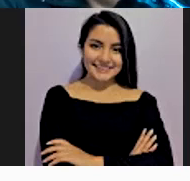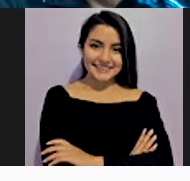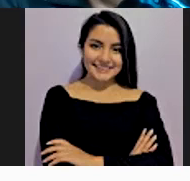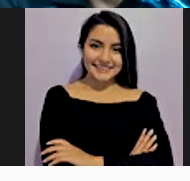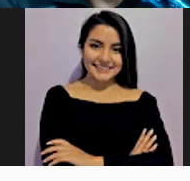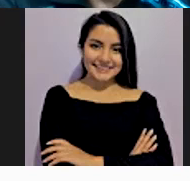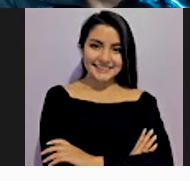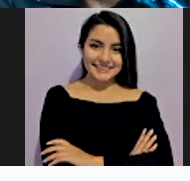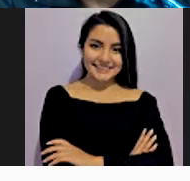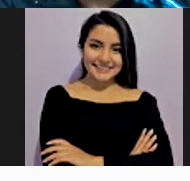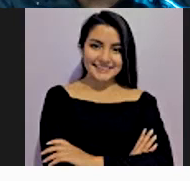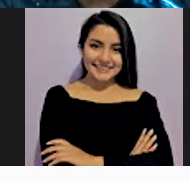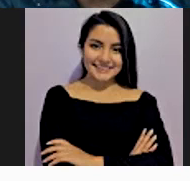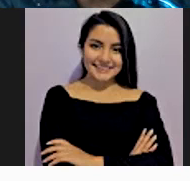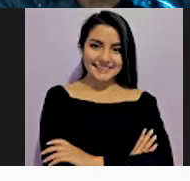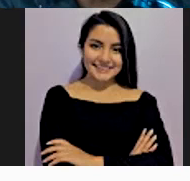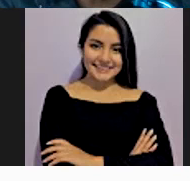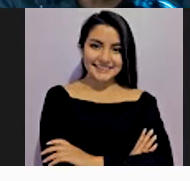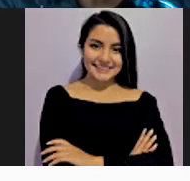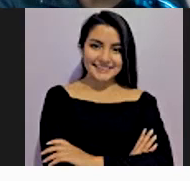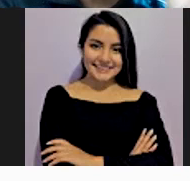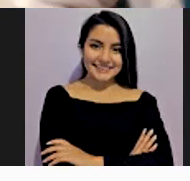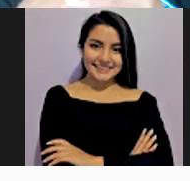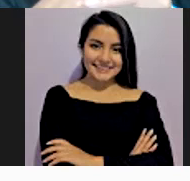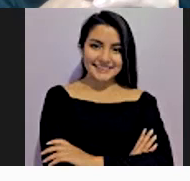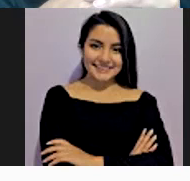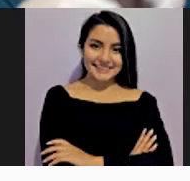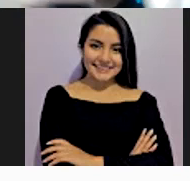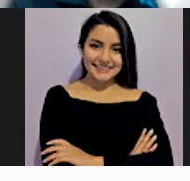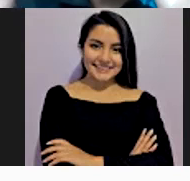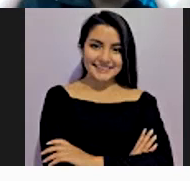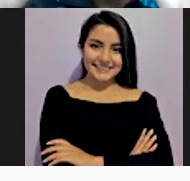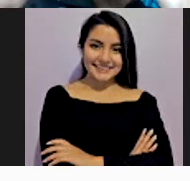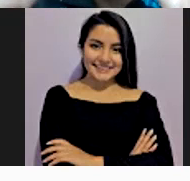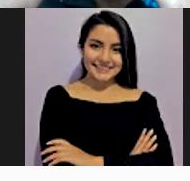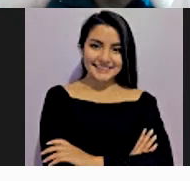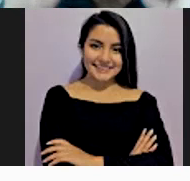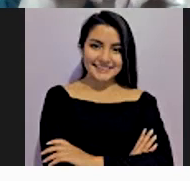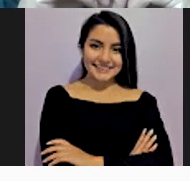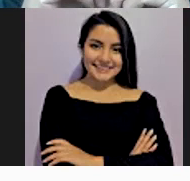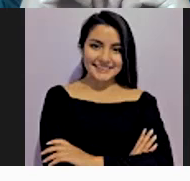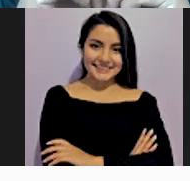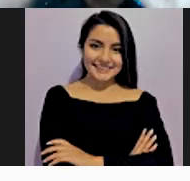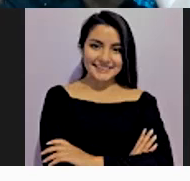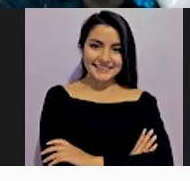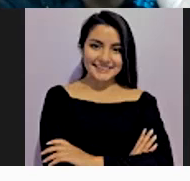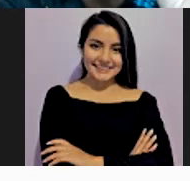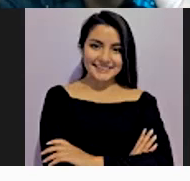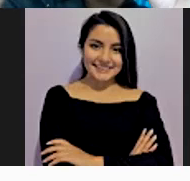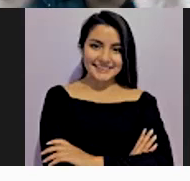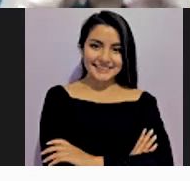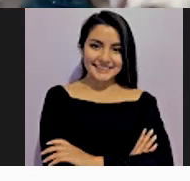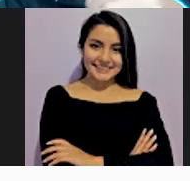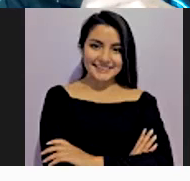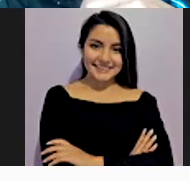va al carajo la ecuación, ¿no es cierto? Entonces, ¿sí? Entonces, esa es la fundamento, por ejemplo, en el caso de la